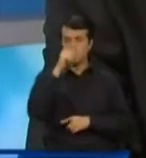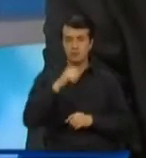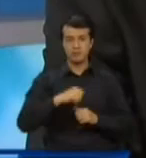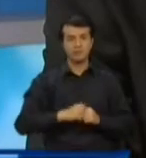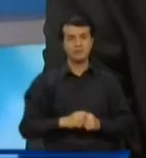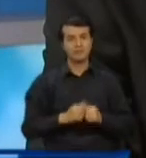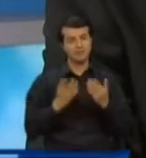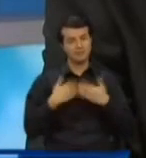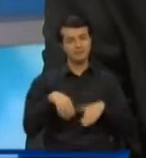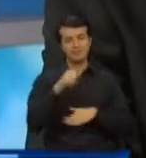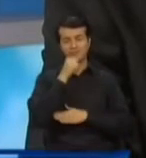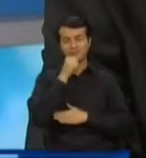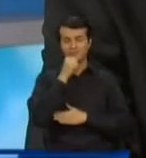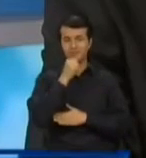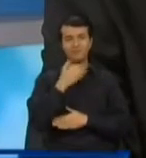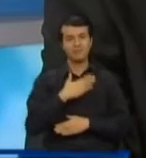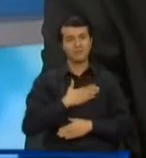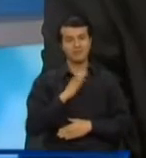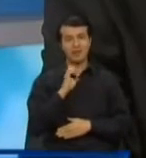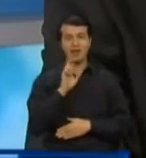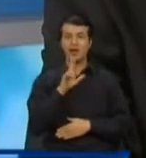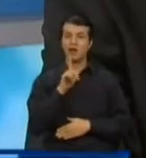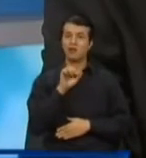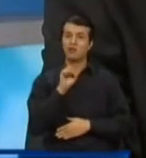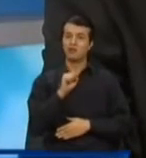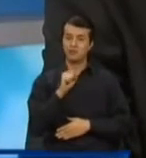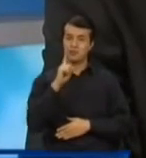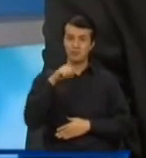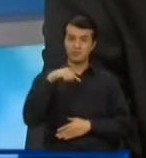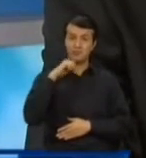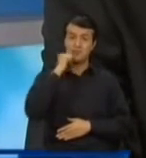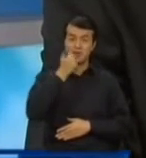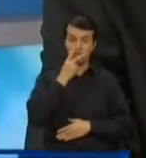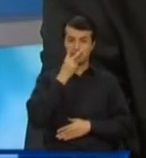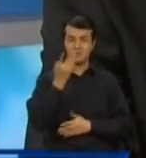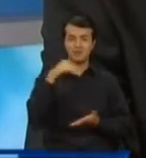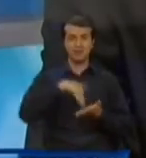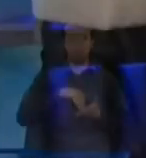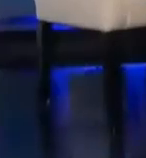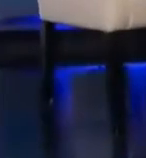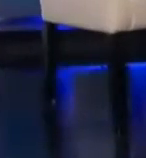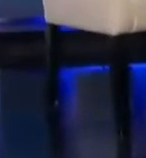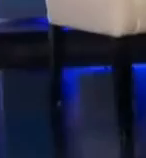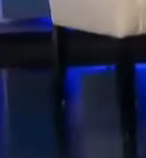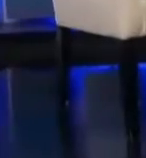conclusiones. Esto fue Pensamiento Crítico, soy Carlos Rabascal, los espero el día de mañana.